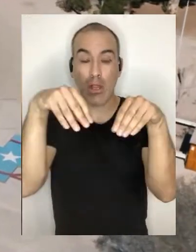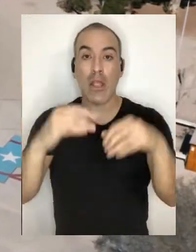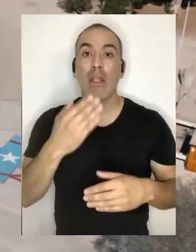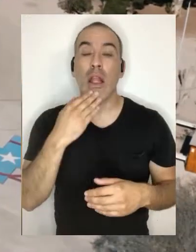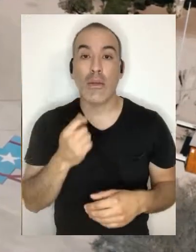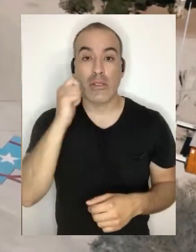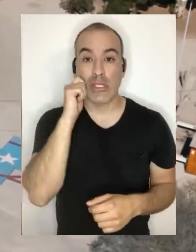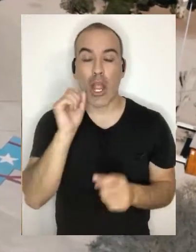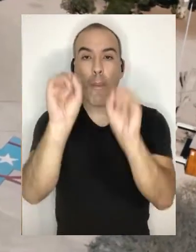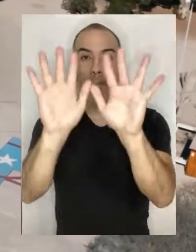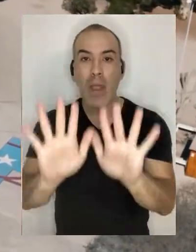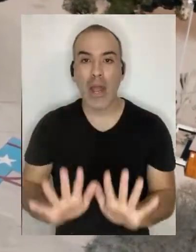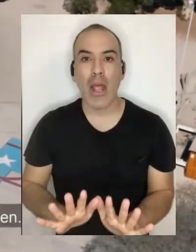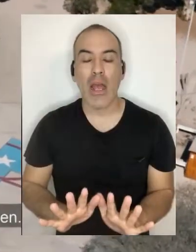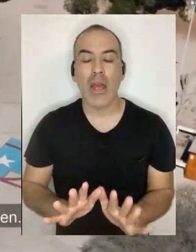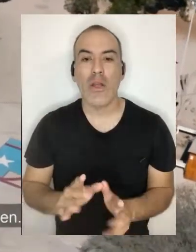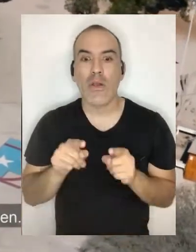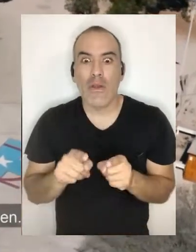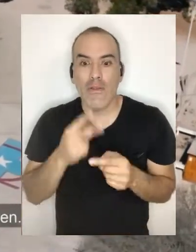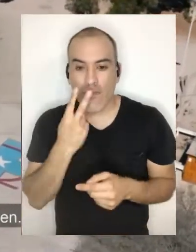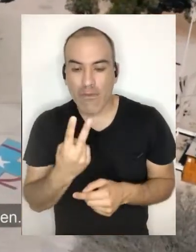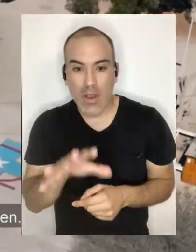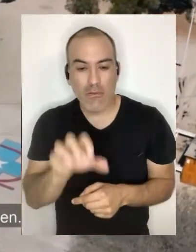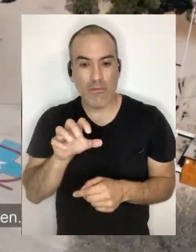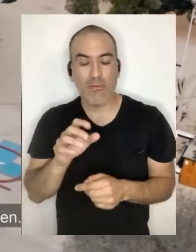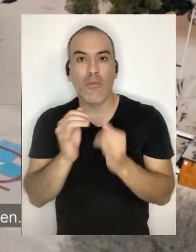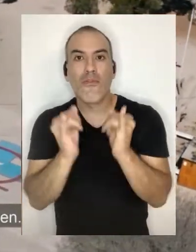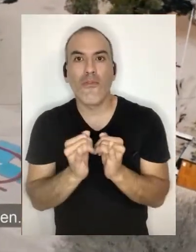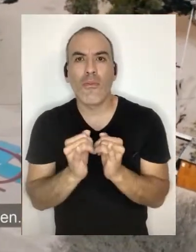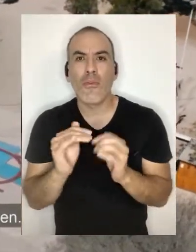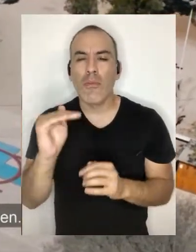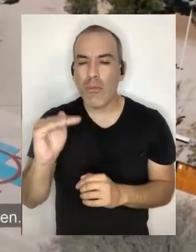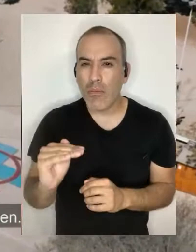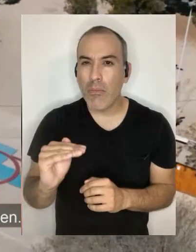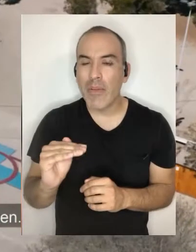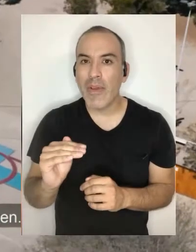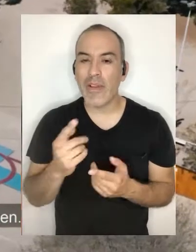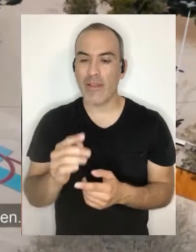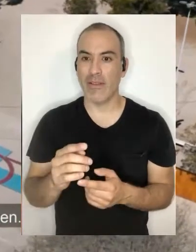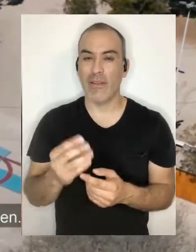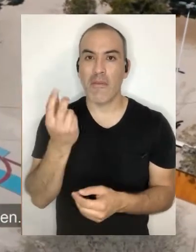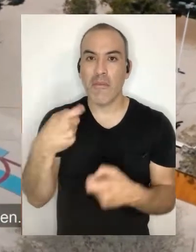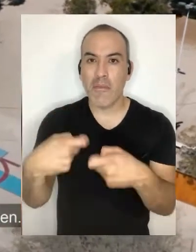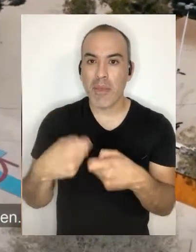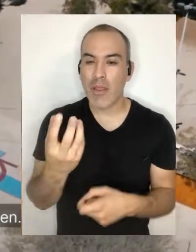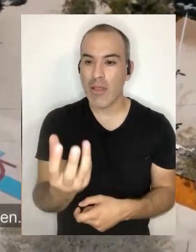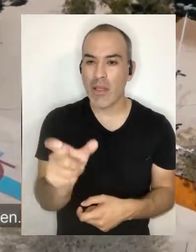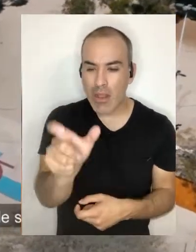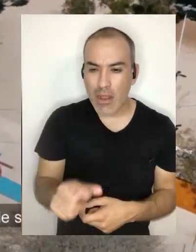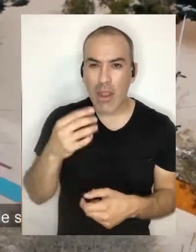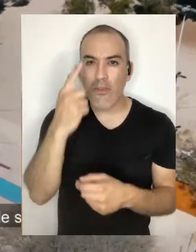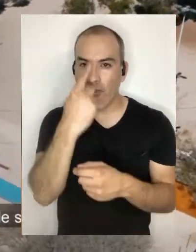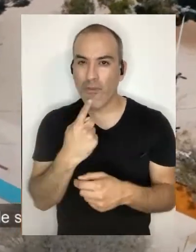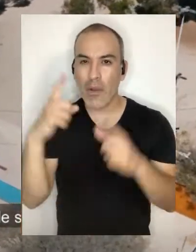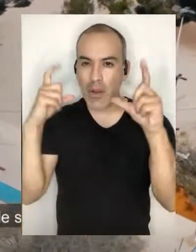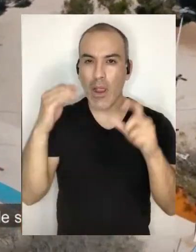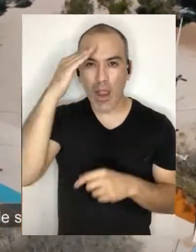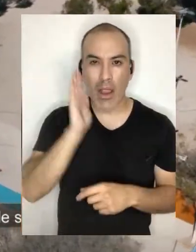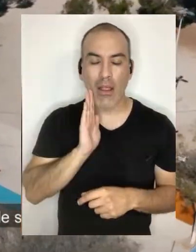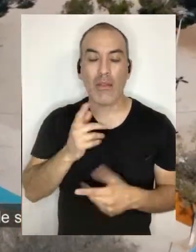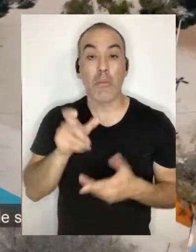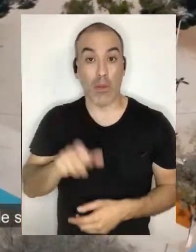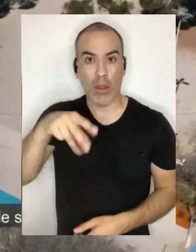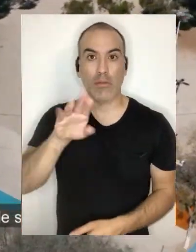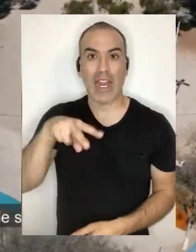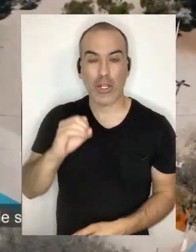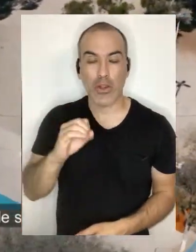también que el milagro se expresó en la forma de una pequeña representación en piedra de la imagen de la Virgen. Mariano Caro mantuvo